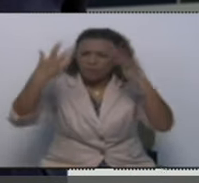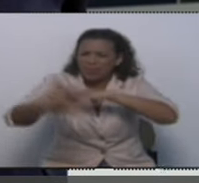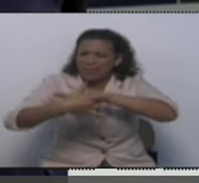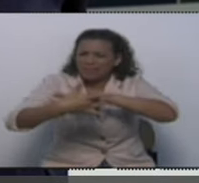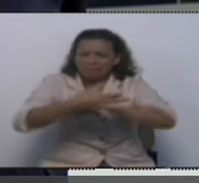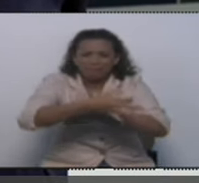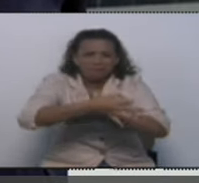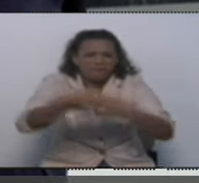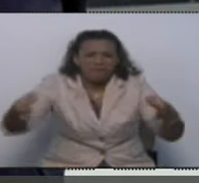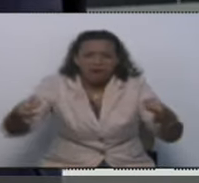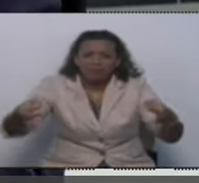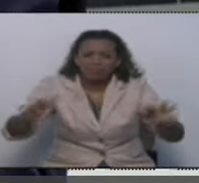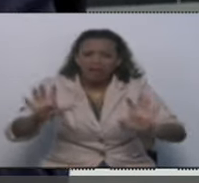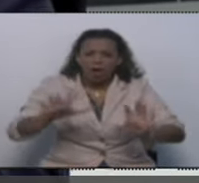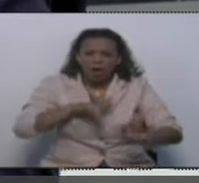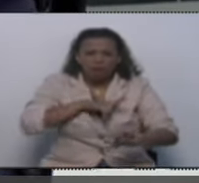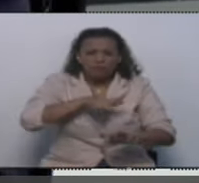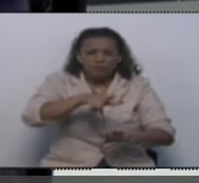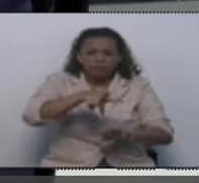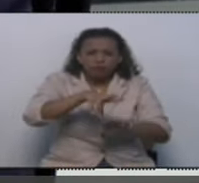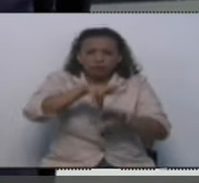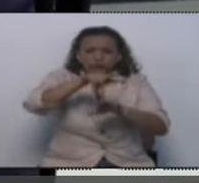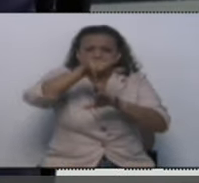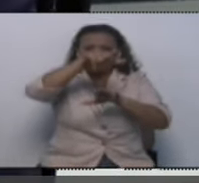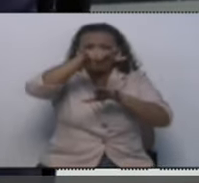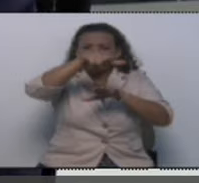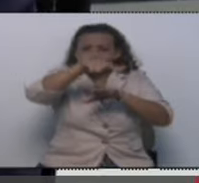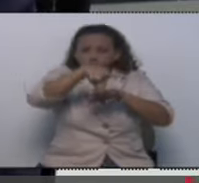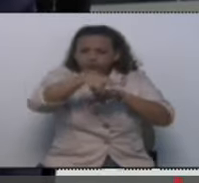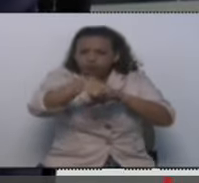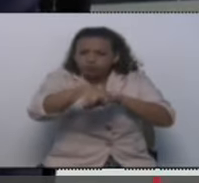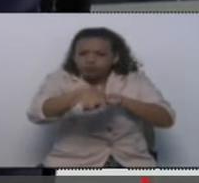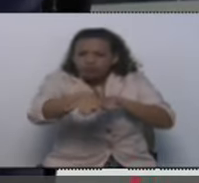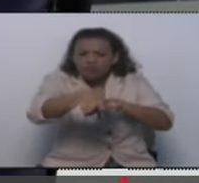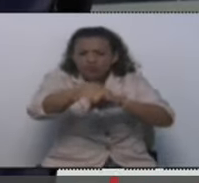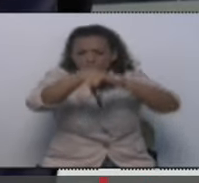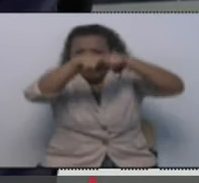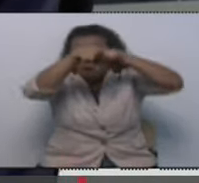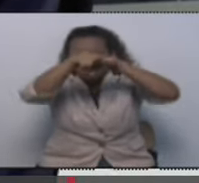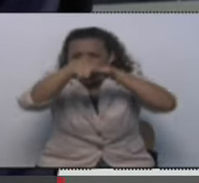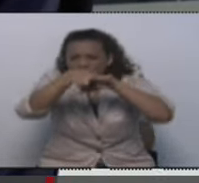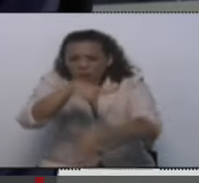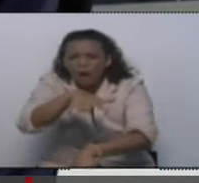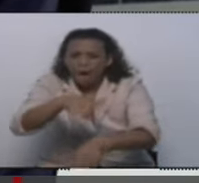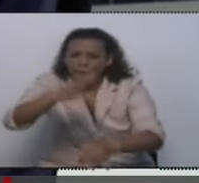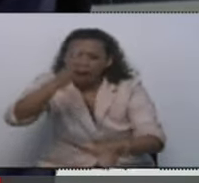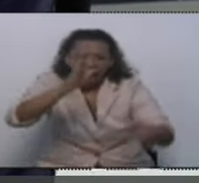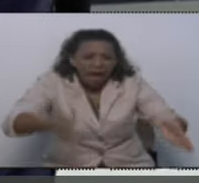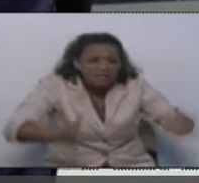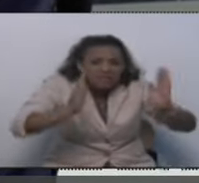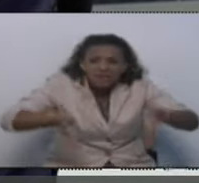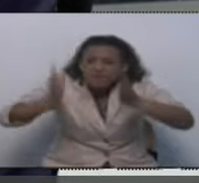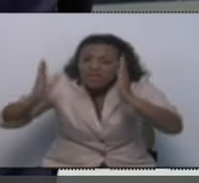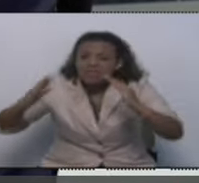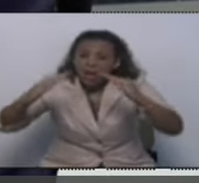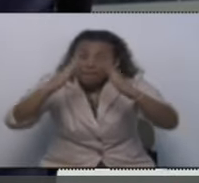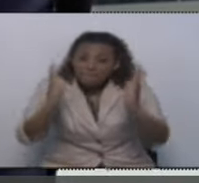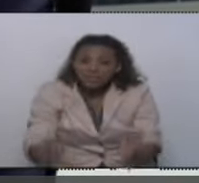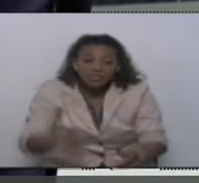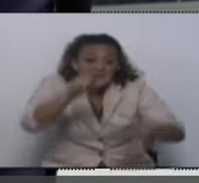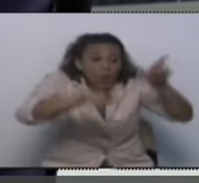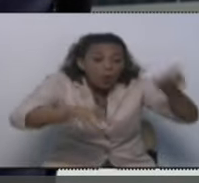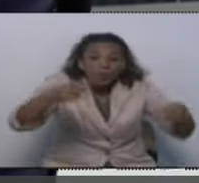tecnología del mundo y los levantes para atacar edificios donde viven vecinos,